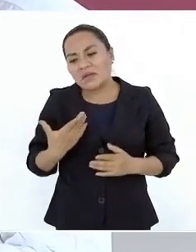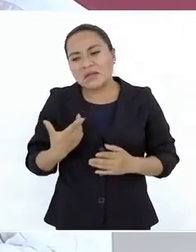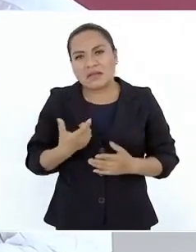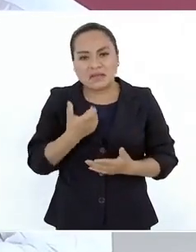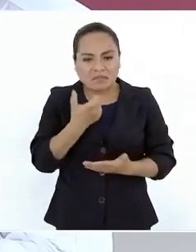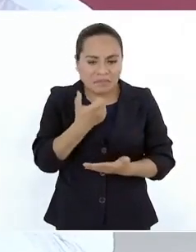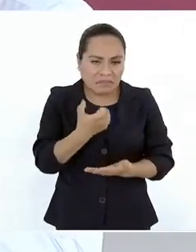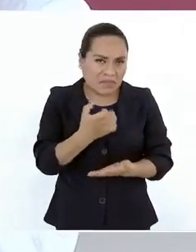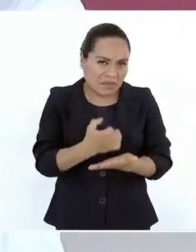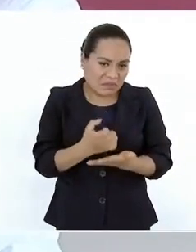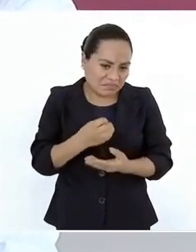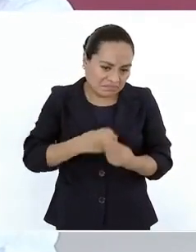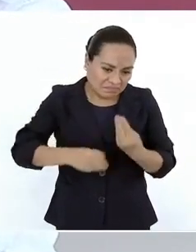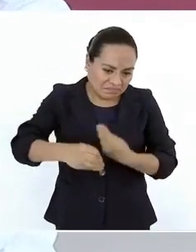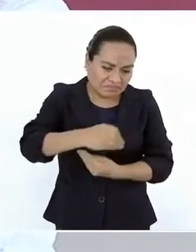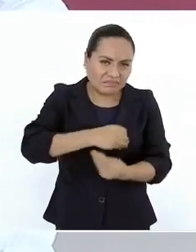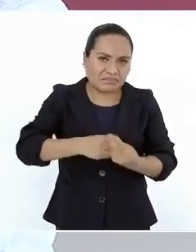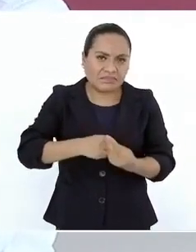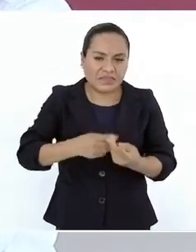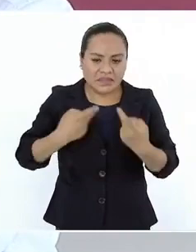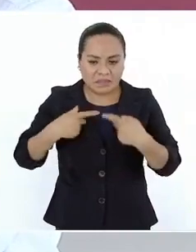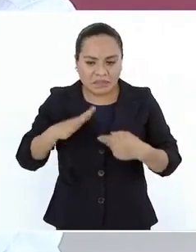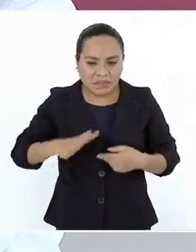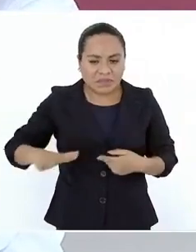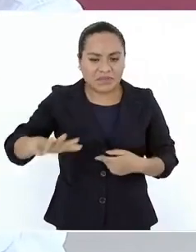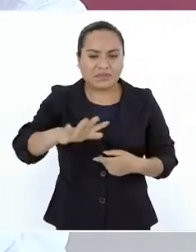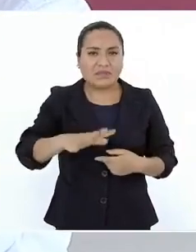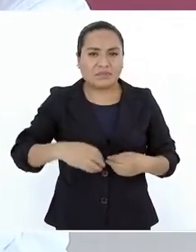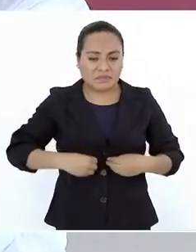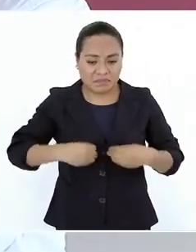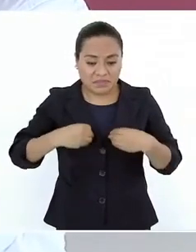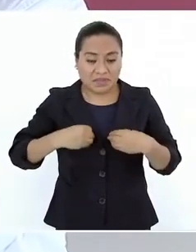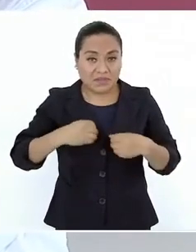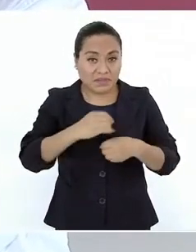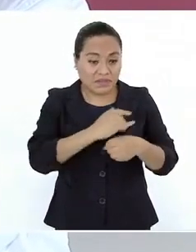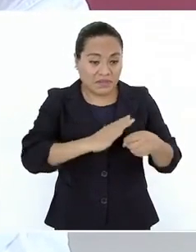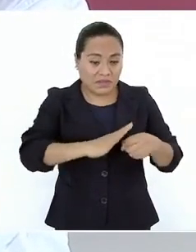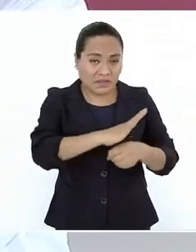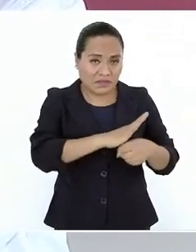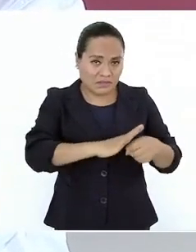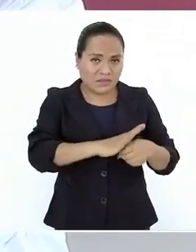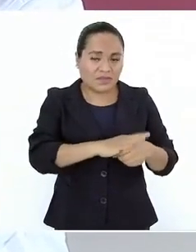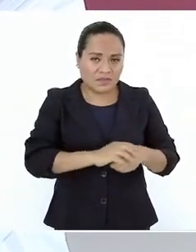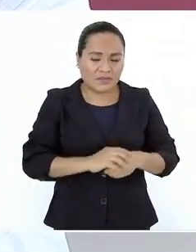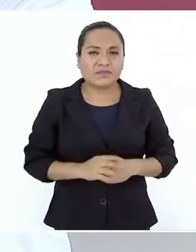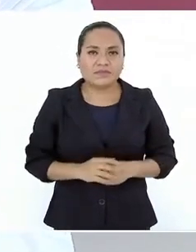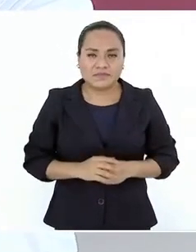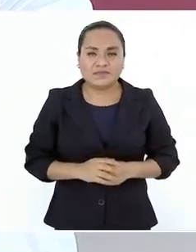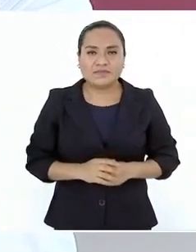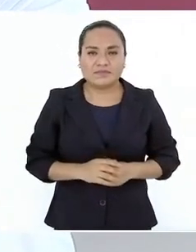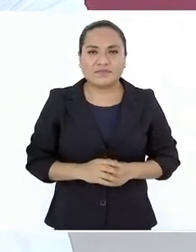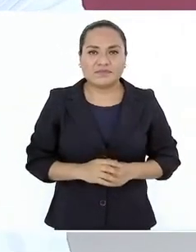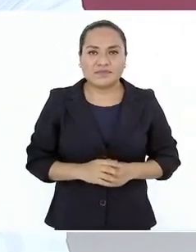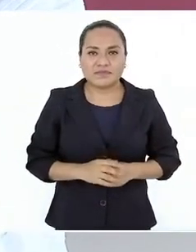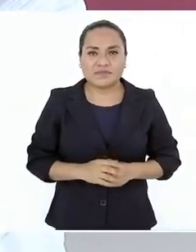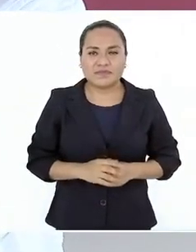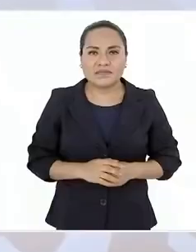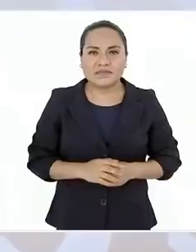económico, en lo social, a todo el istmo. Nada más